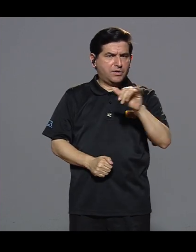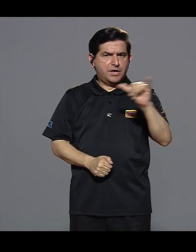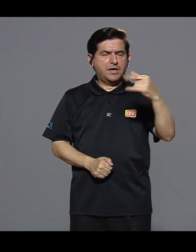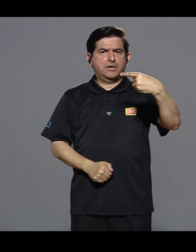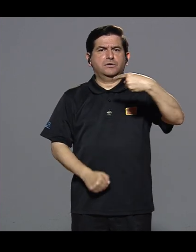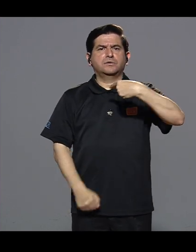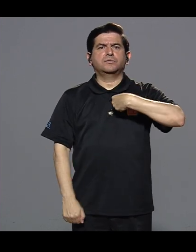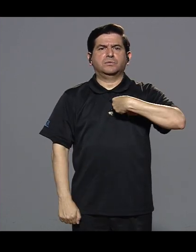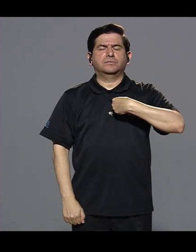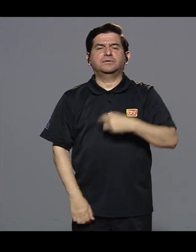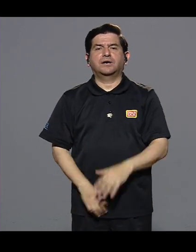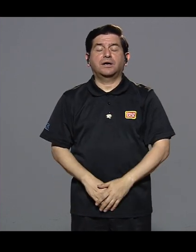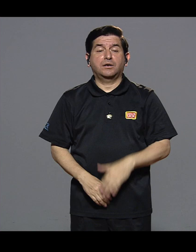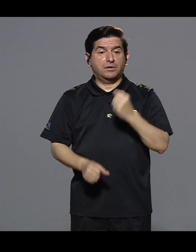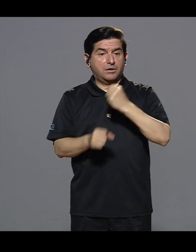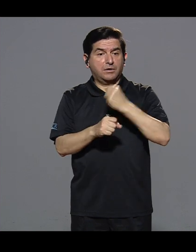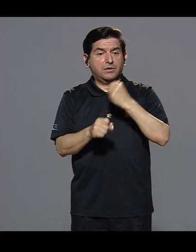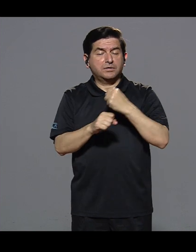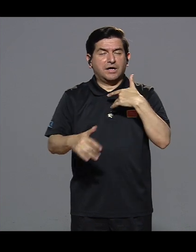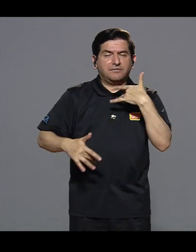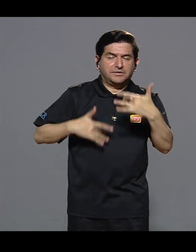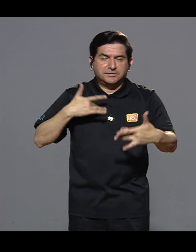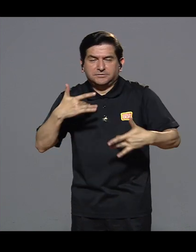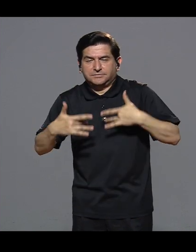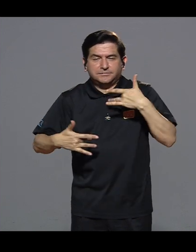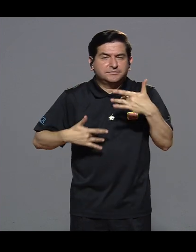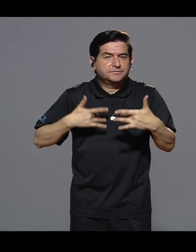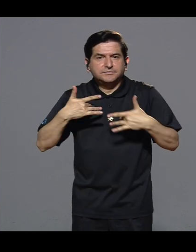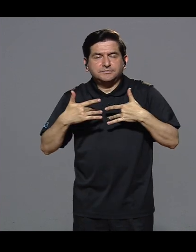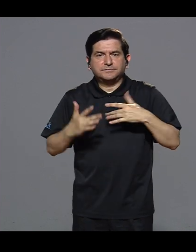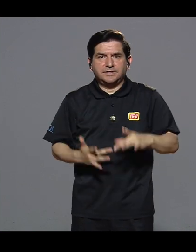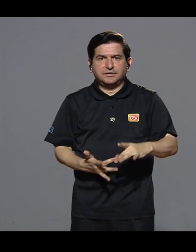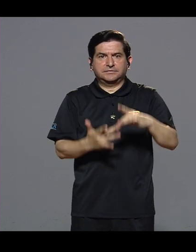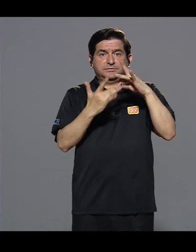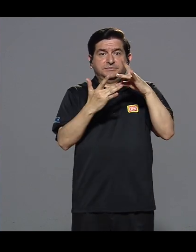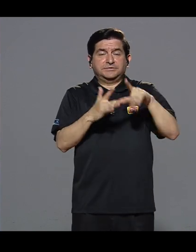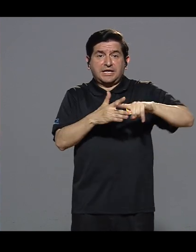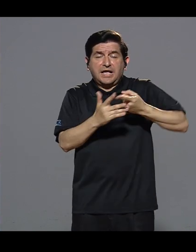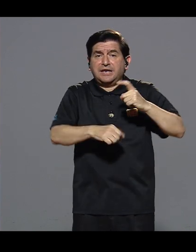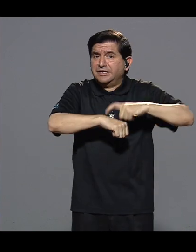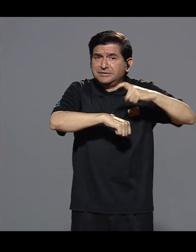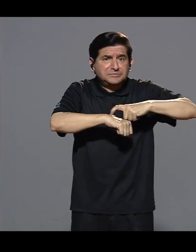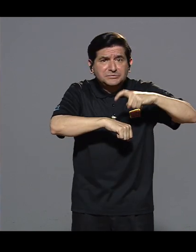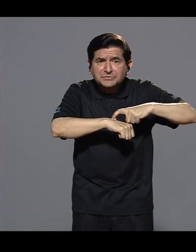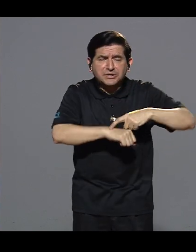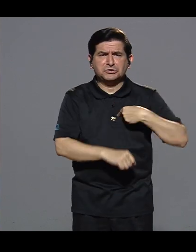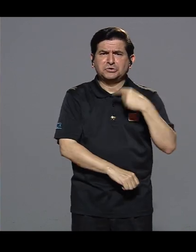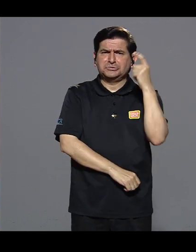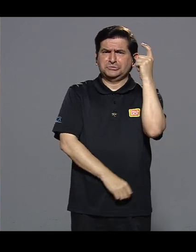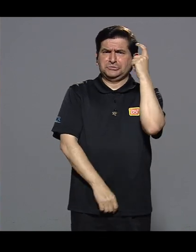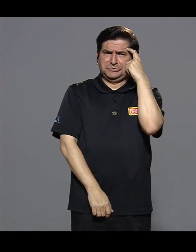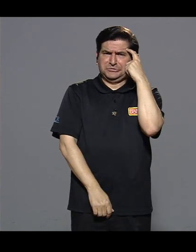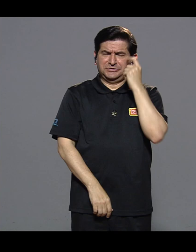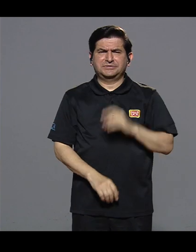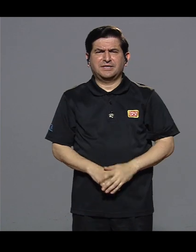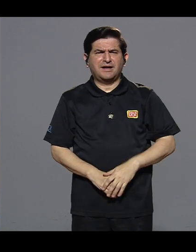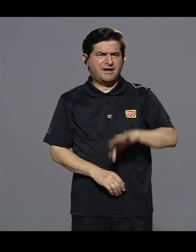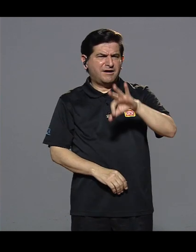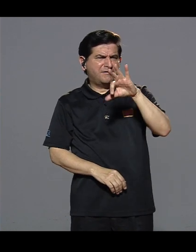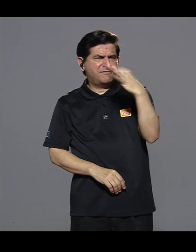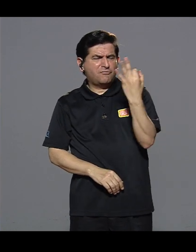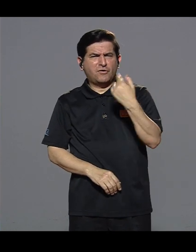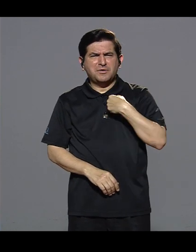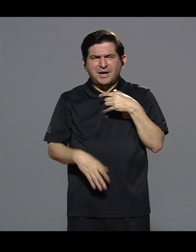para él como para mí y ha sido un trabajo de sensibilización, sobre todo porque al principio yo pensaba que